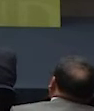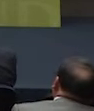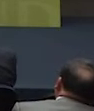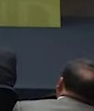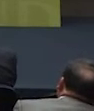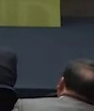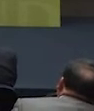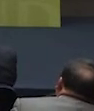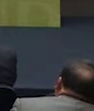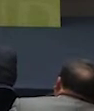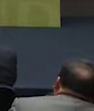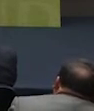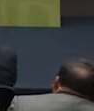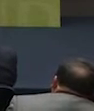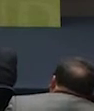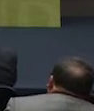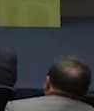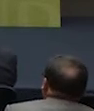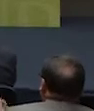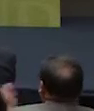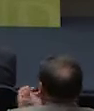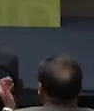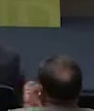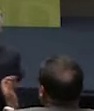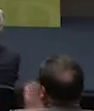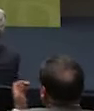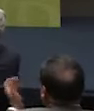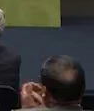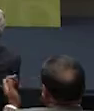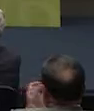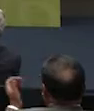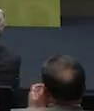Universidad Nacional Autónoma de México.